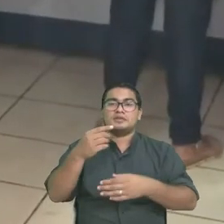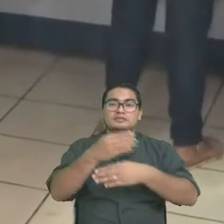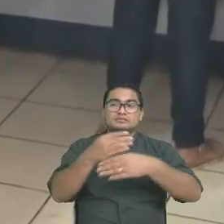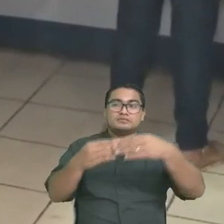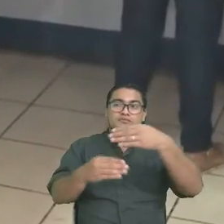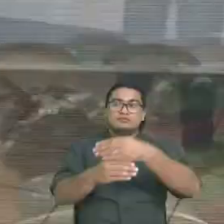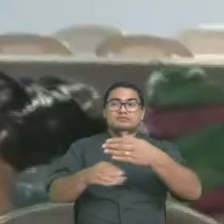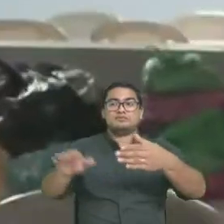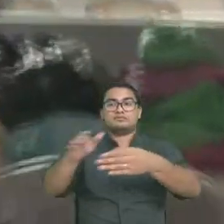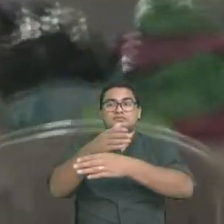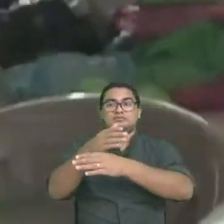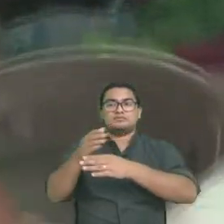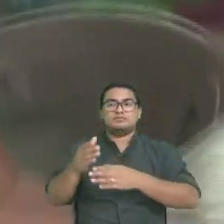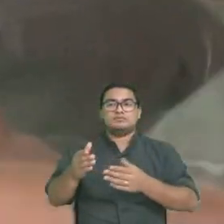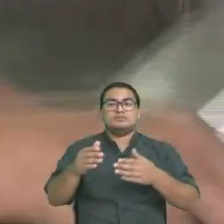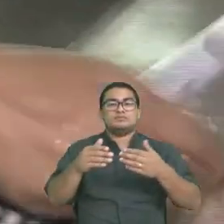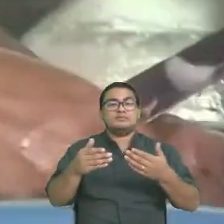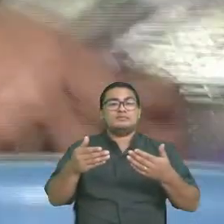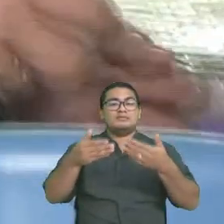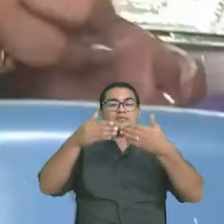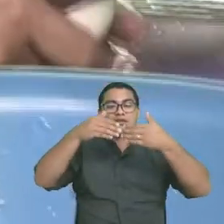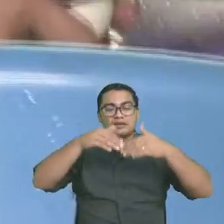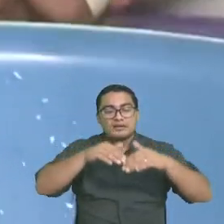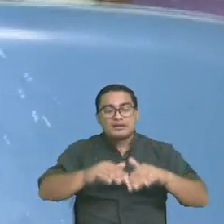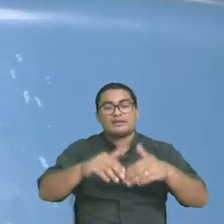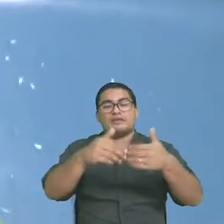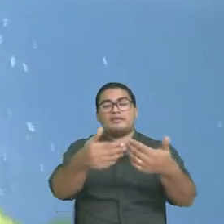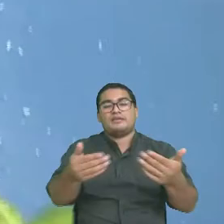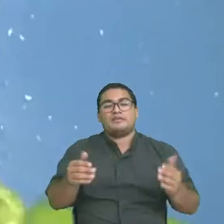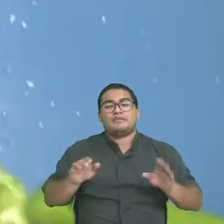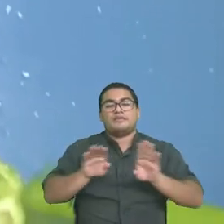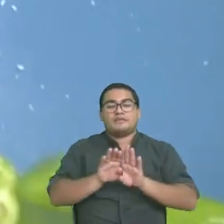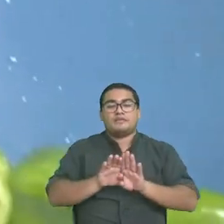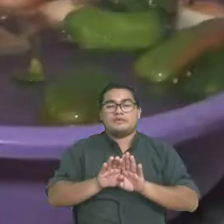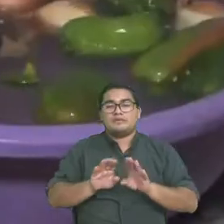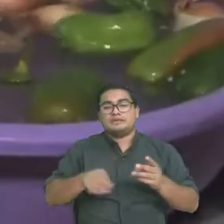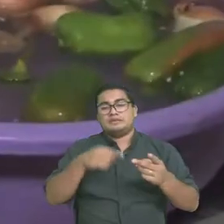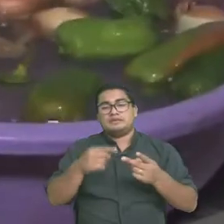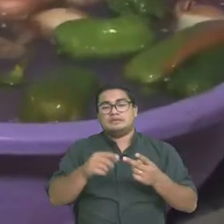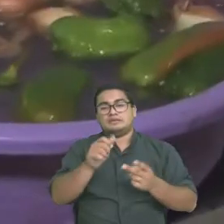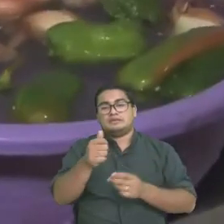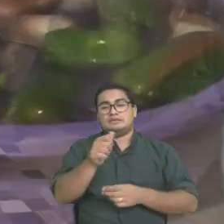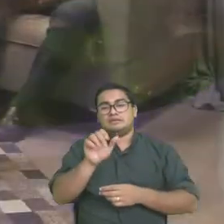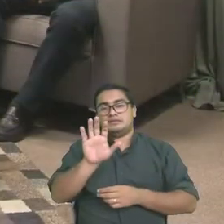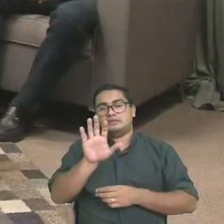y mejoramiento de aulas escolares. 650 millones de Córdoba